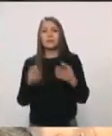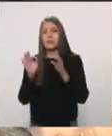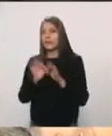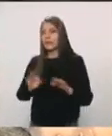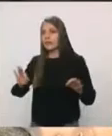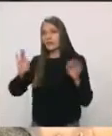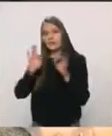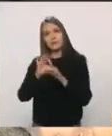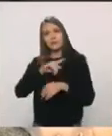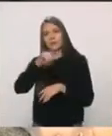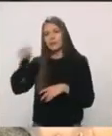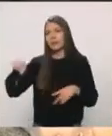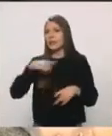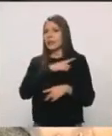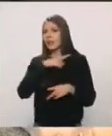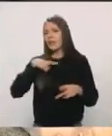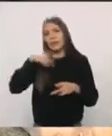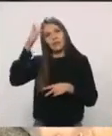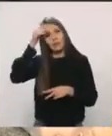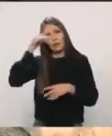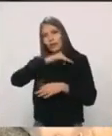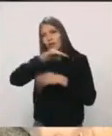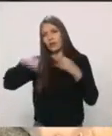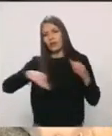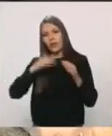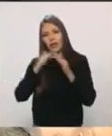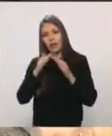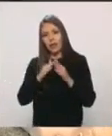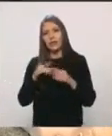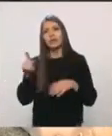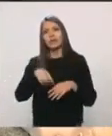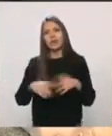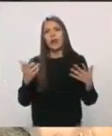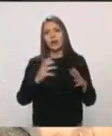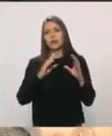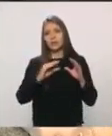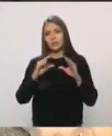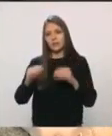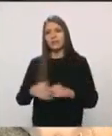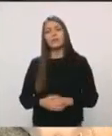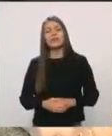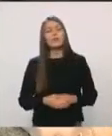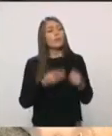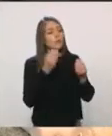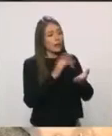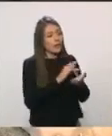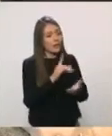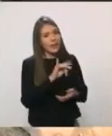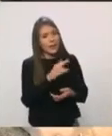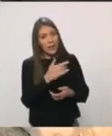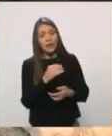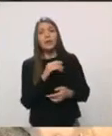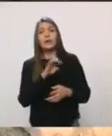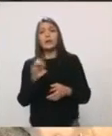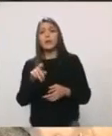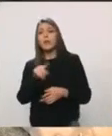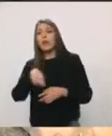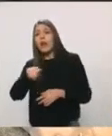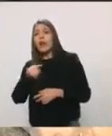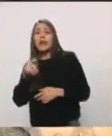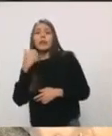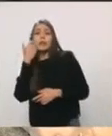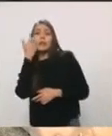que todos en casa deberíamos de saber y ustedes Claro. ofrecen capacitación. Diego, muchísimas gracias. Claro. Si alguno de nosotros o de la gente que nos está viendo en este momento